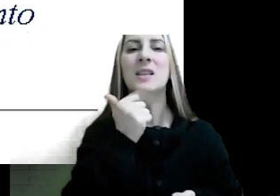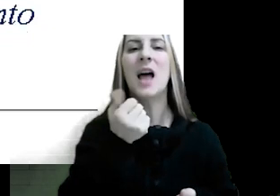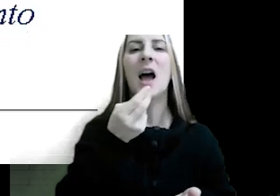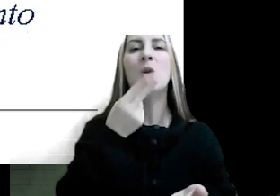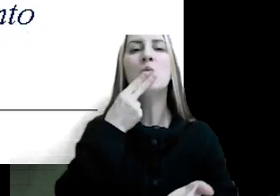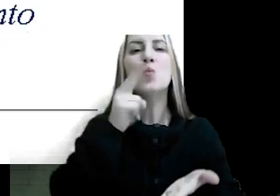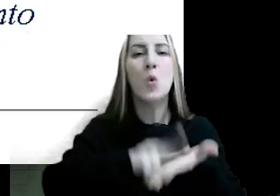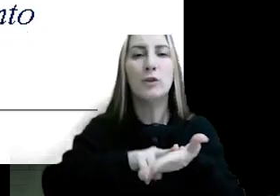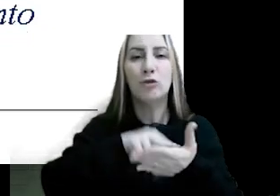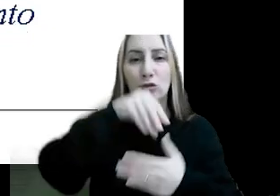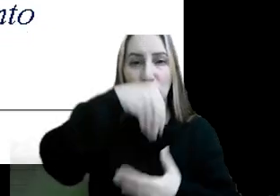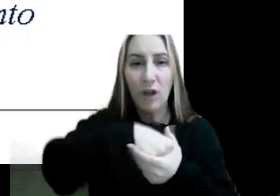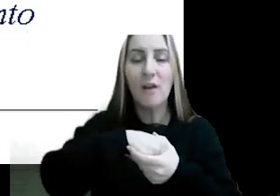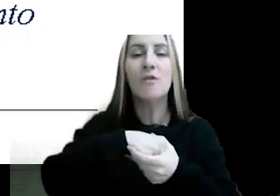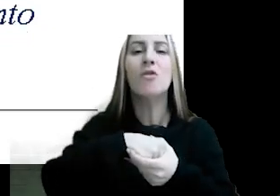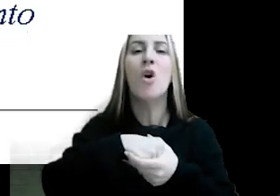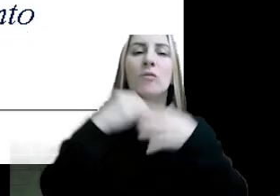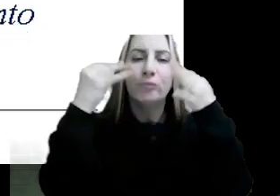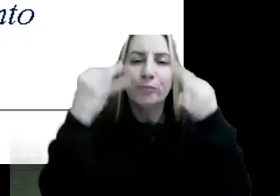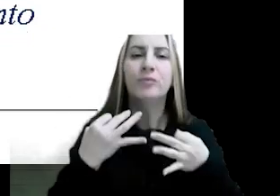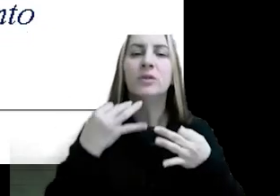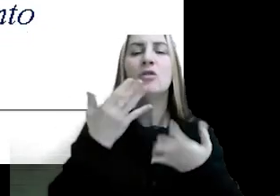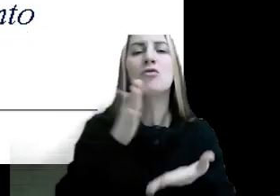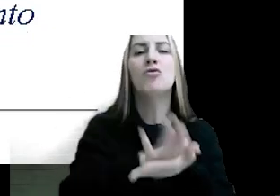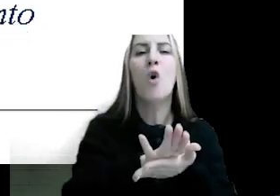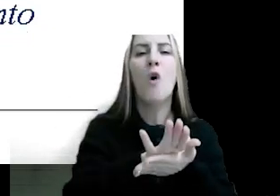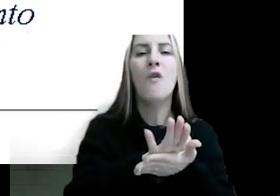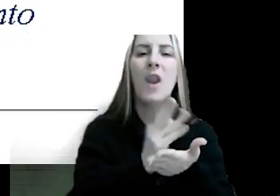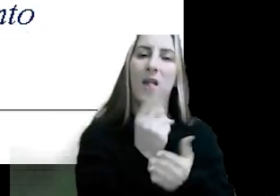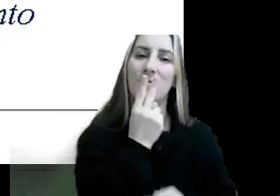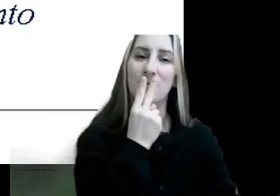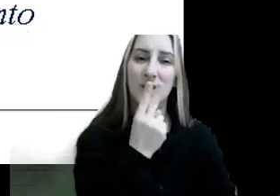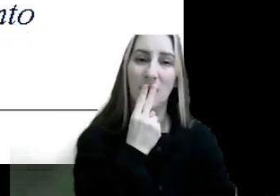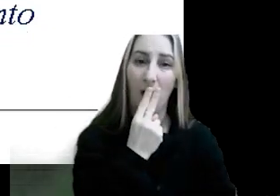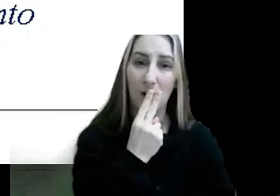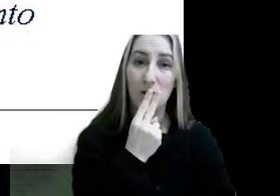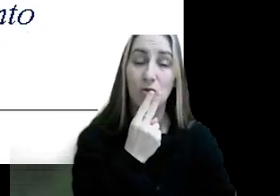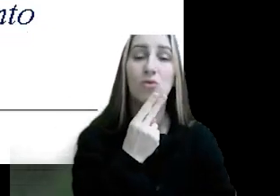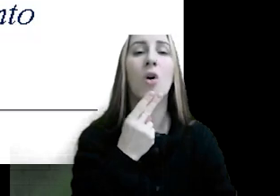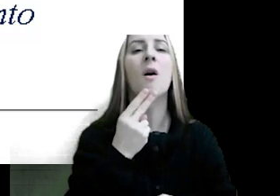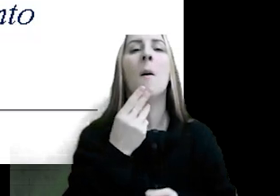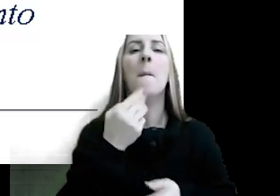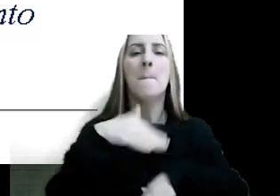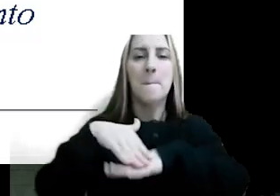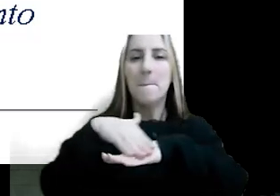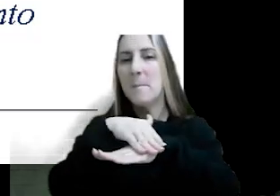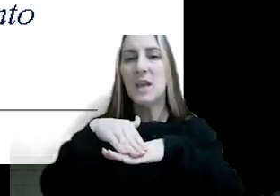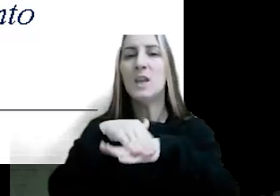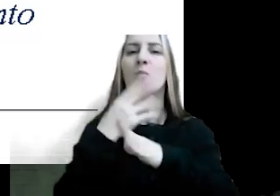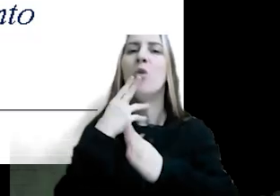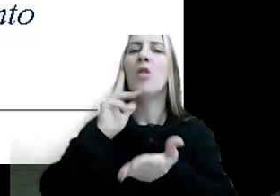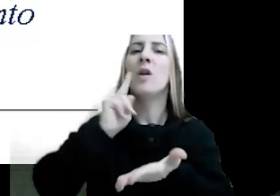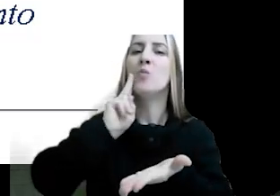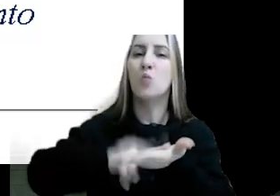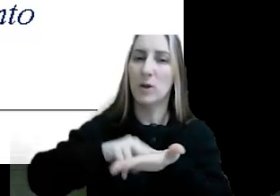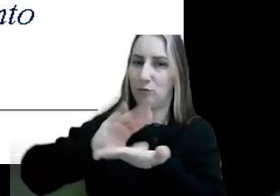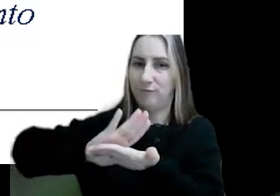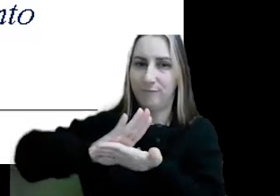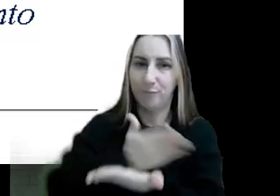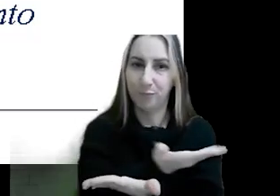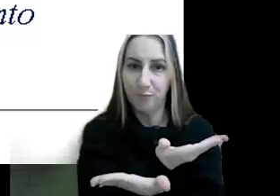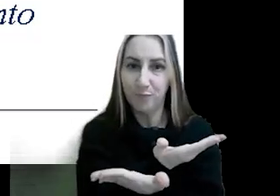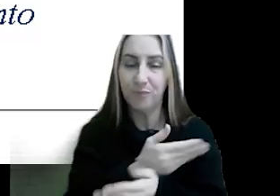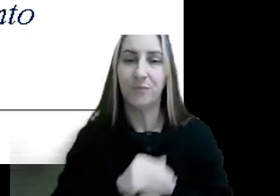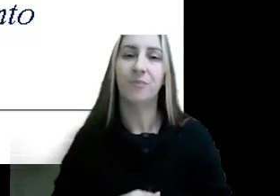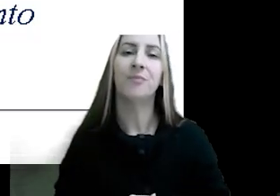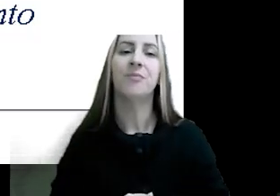que se aplica sobre cigarrillos, eliminando el monto mínimo del tributo. Recordemos que